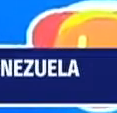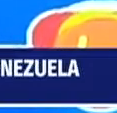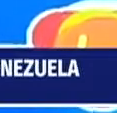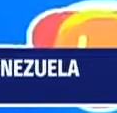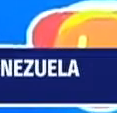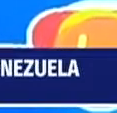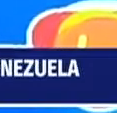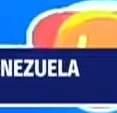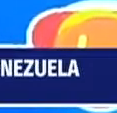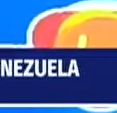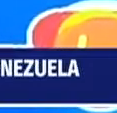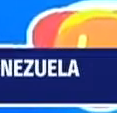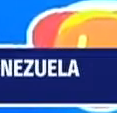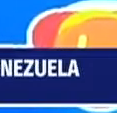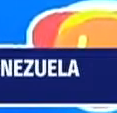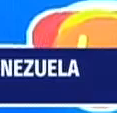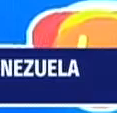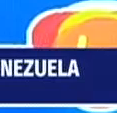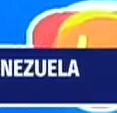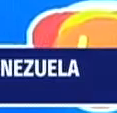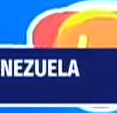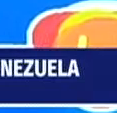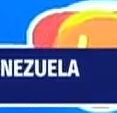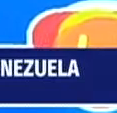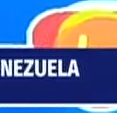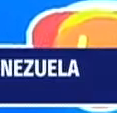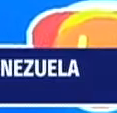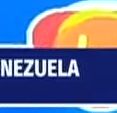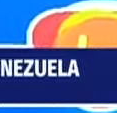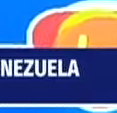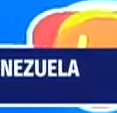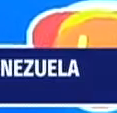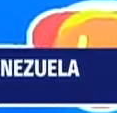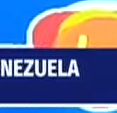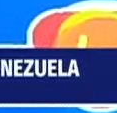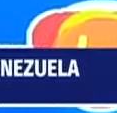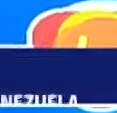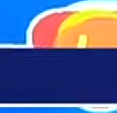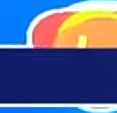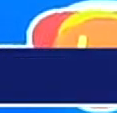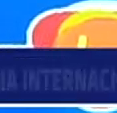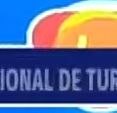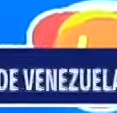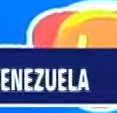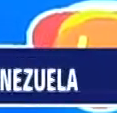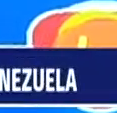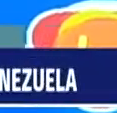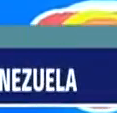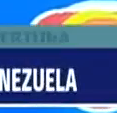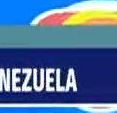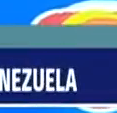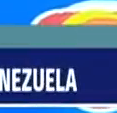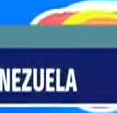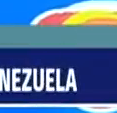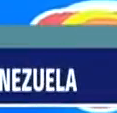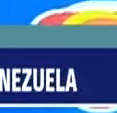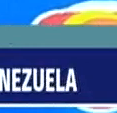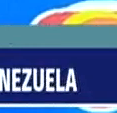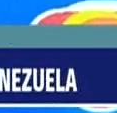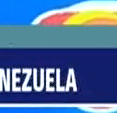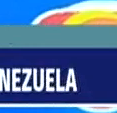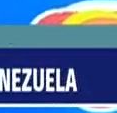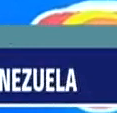y Ney Mansur, viceministra de Turismo Nacional, Lisbeth Rosales, viceministra de Obras y